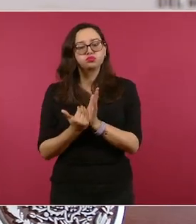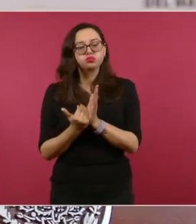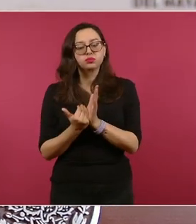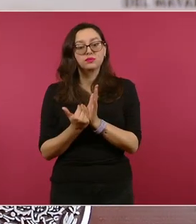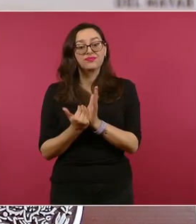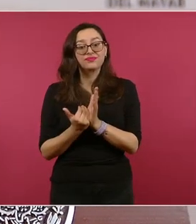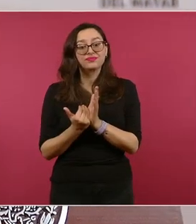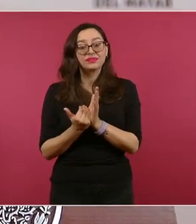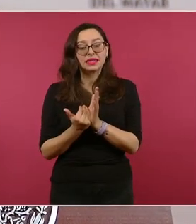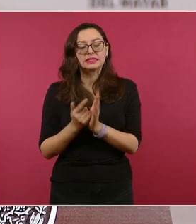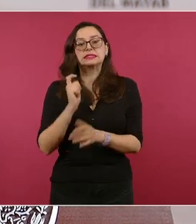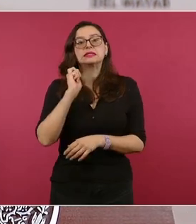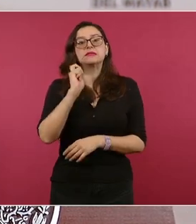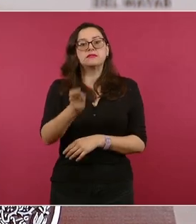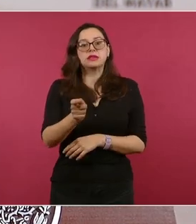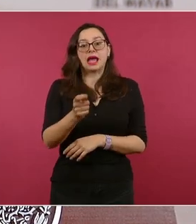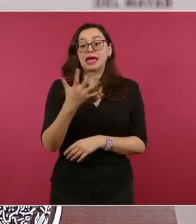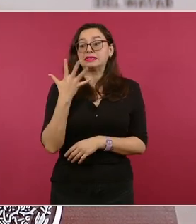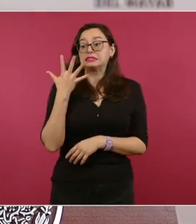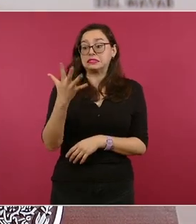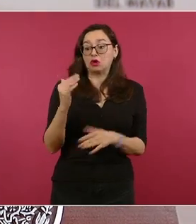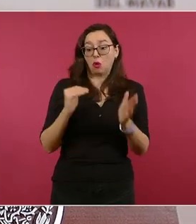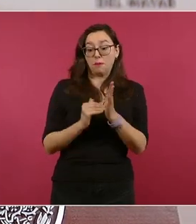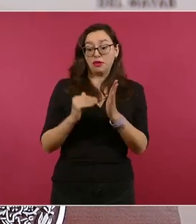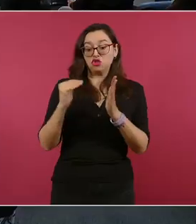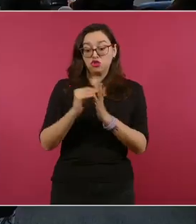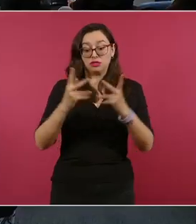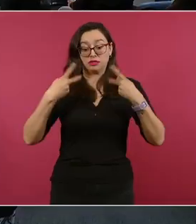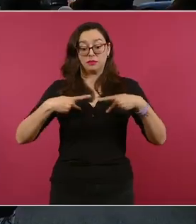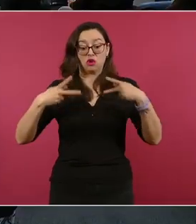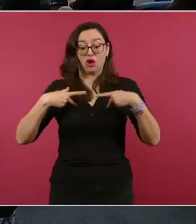5 millones de personas,